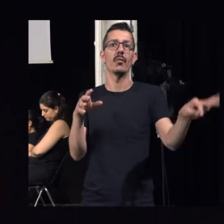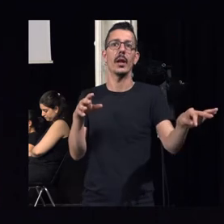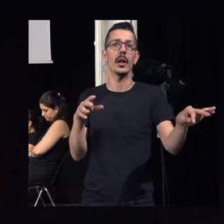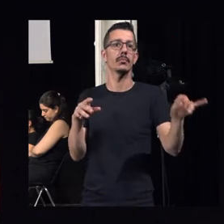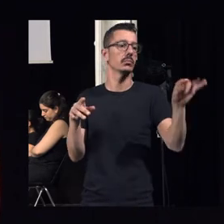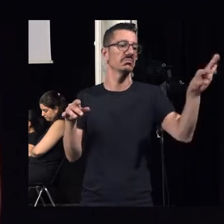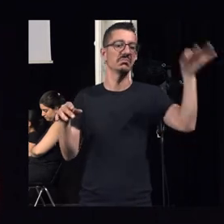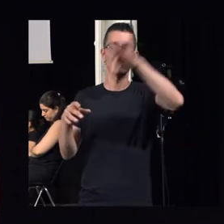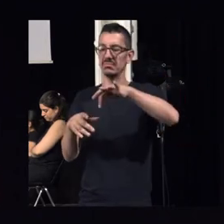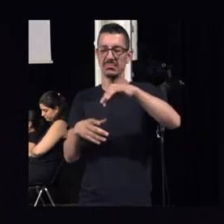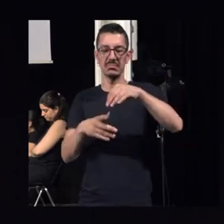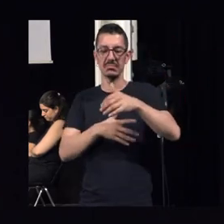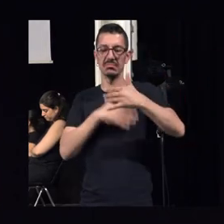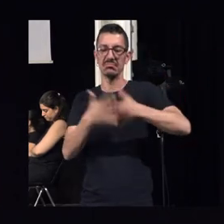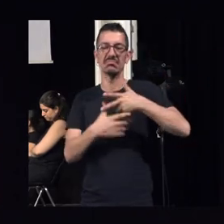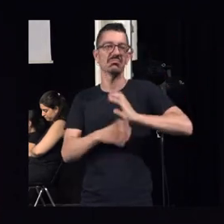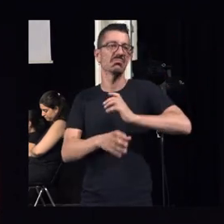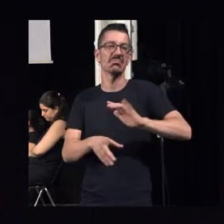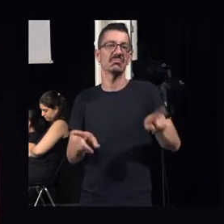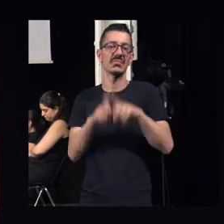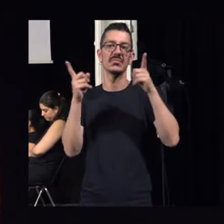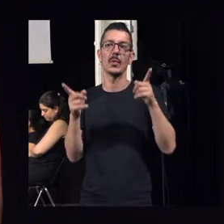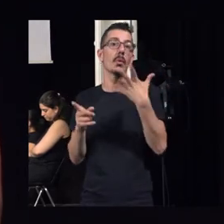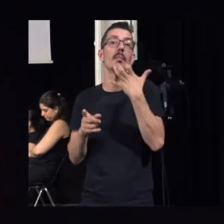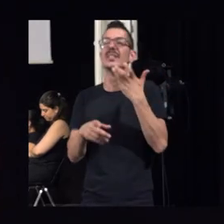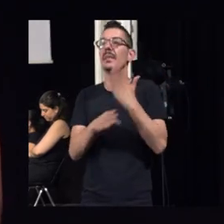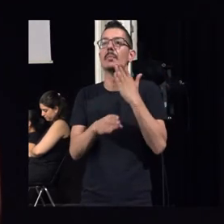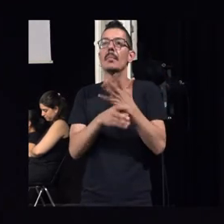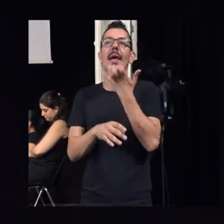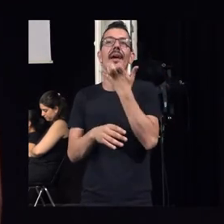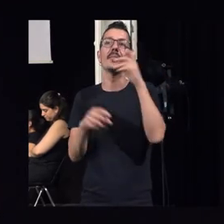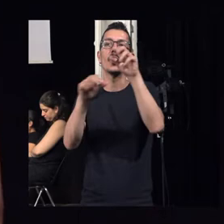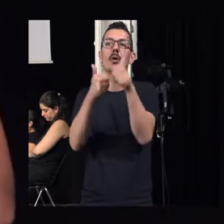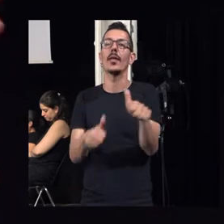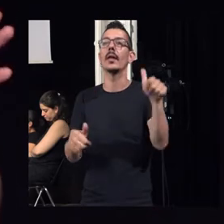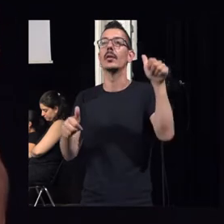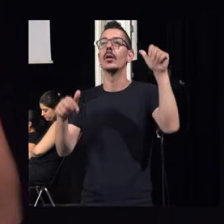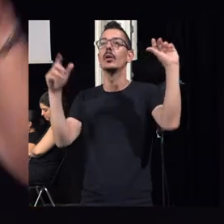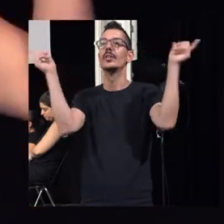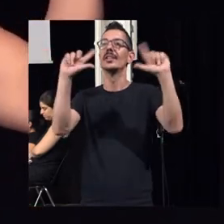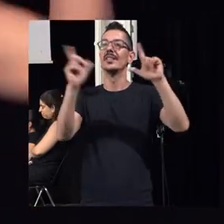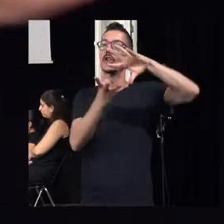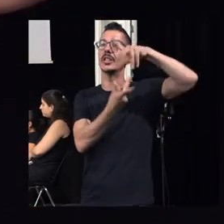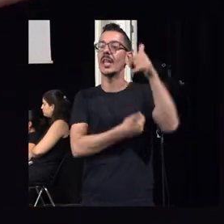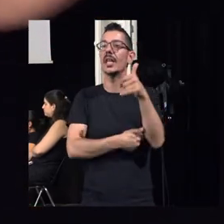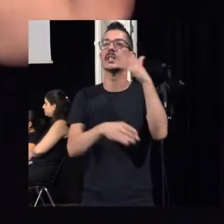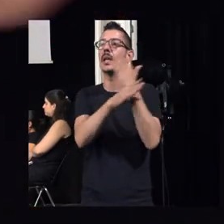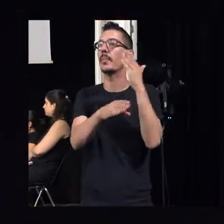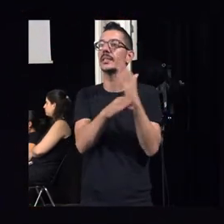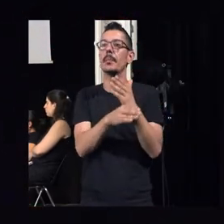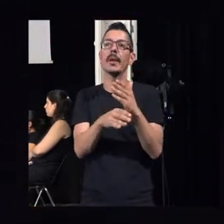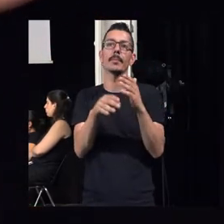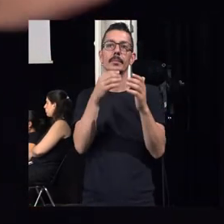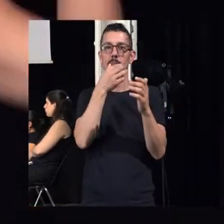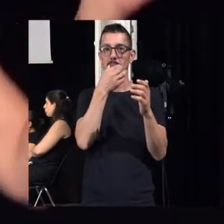todo. Siempre tenemos el ejemplo, ¿no?, de las noticias, el telediario, siempre que hablan de trata, siempre ponen los letreros en